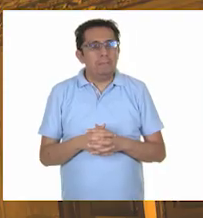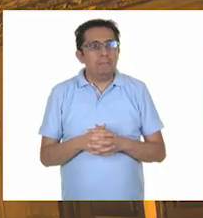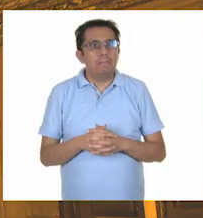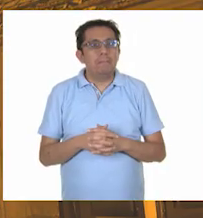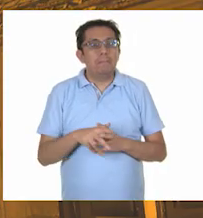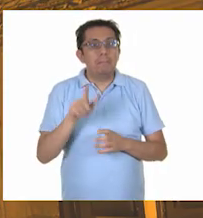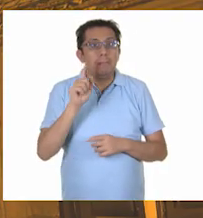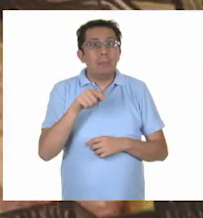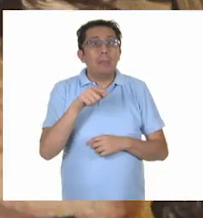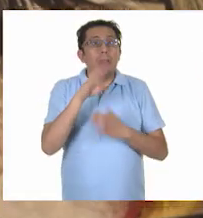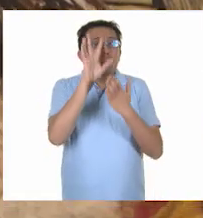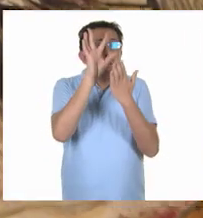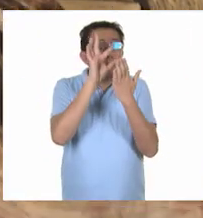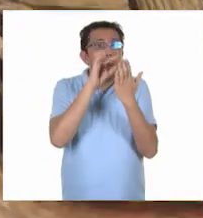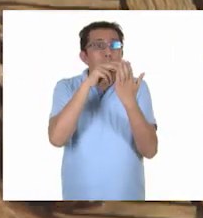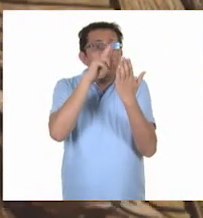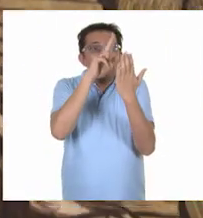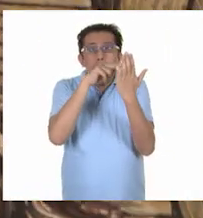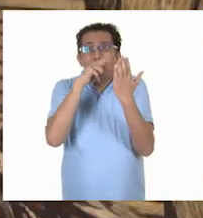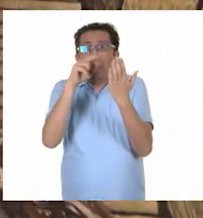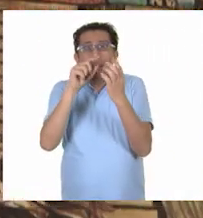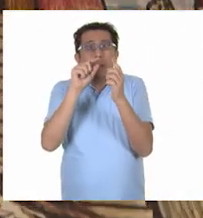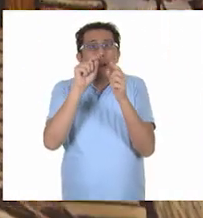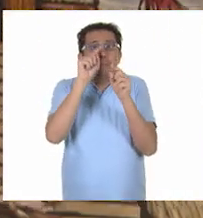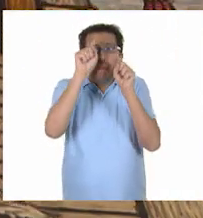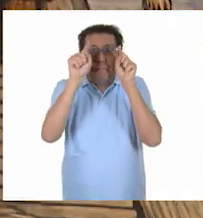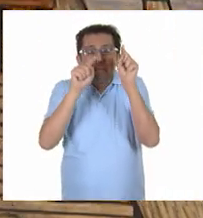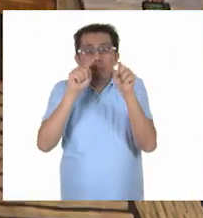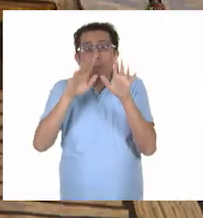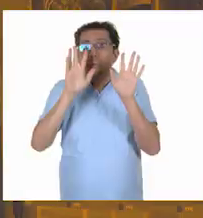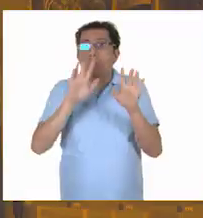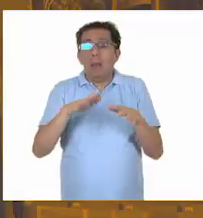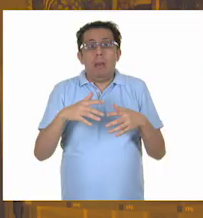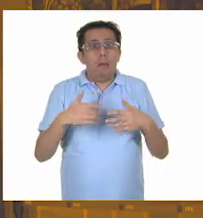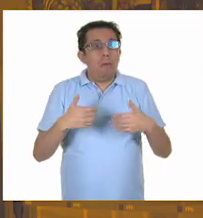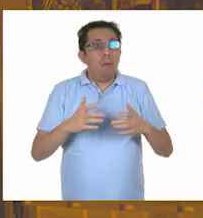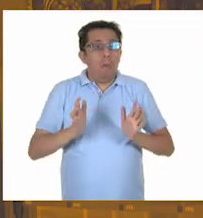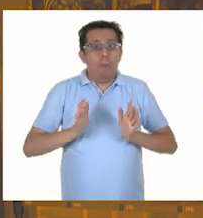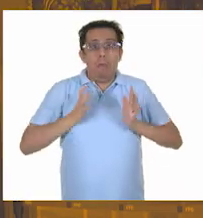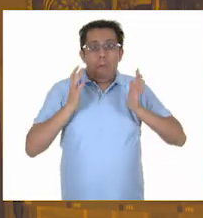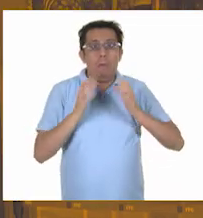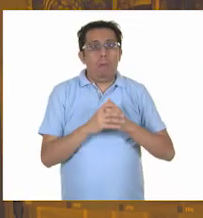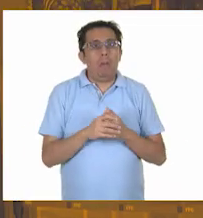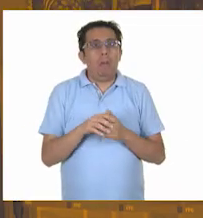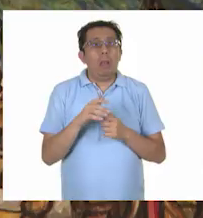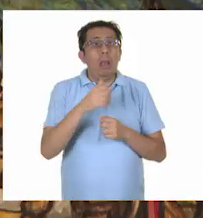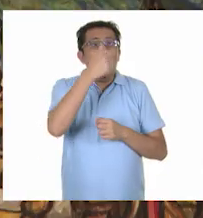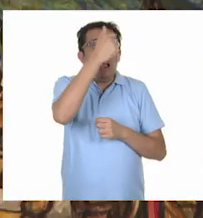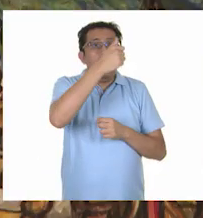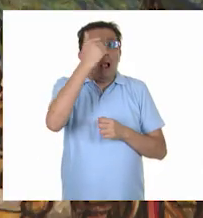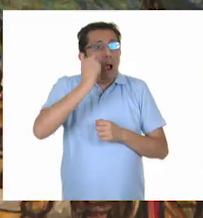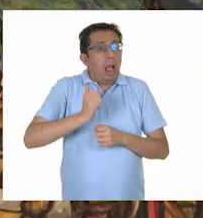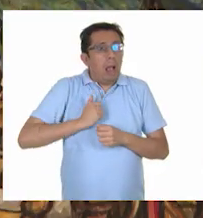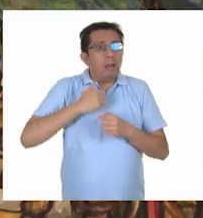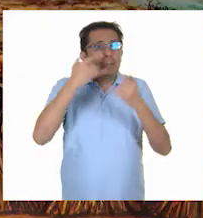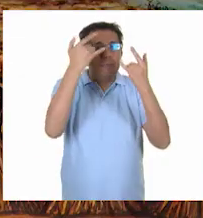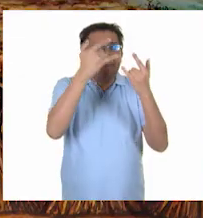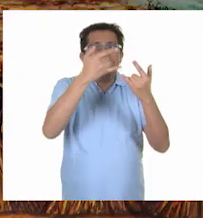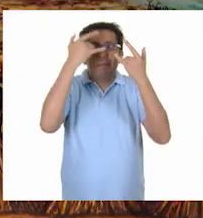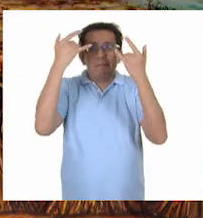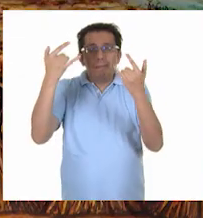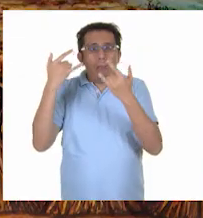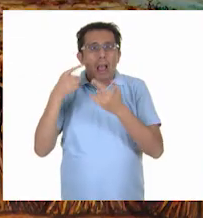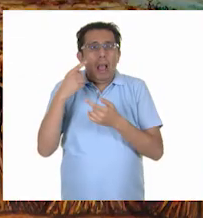Impresionan los detalles. Cada espacio de los muros se aprovechó con elementos históricos y significados, rastros